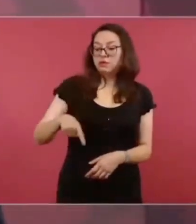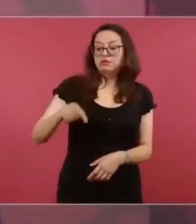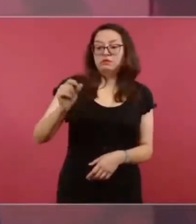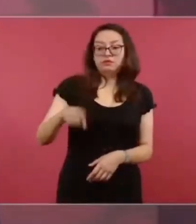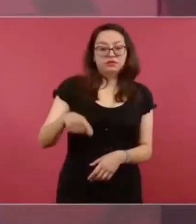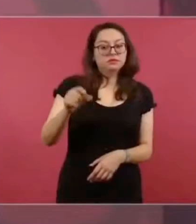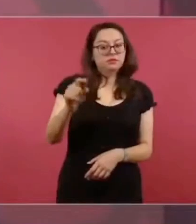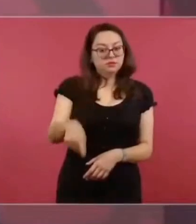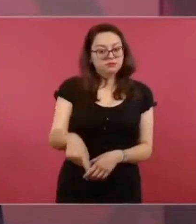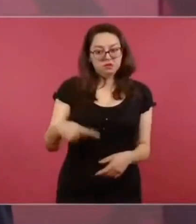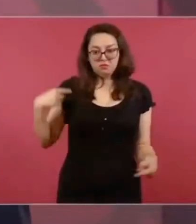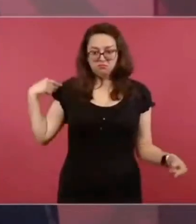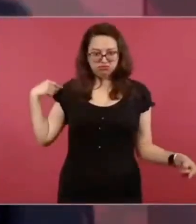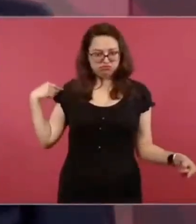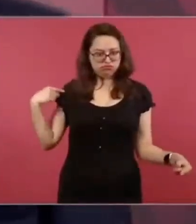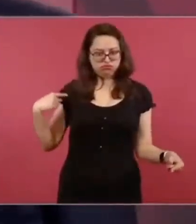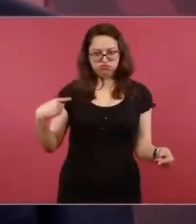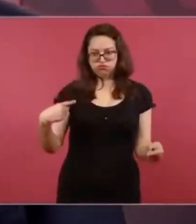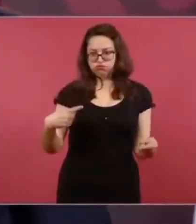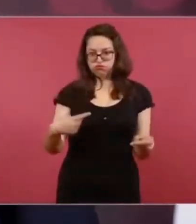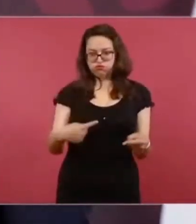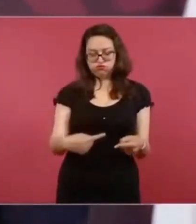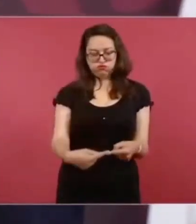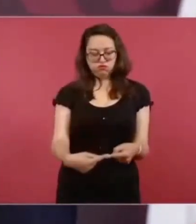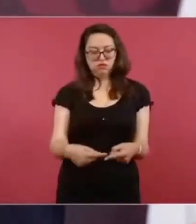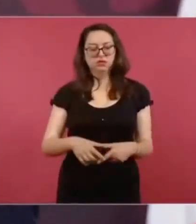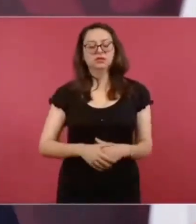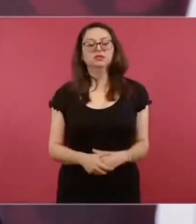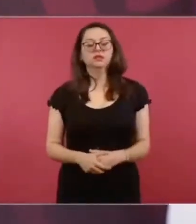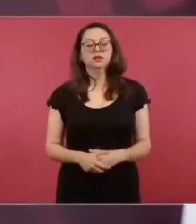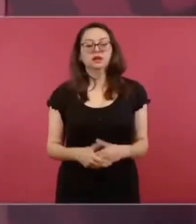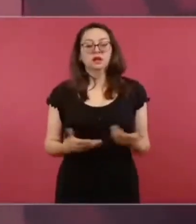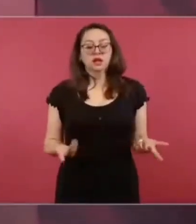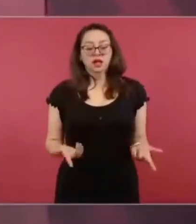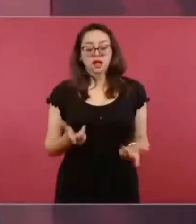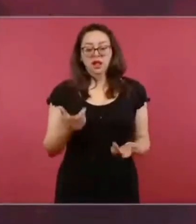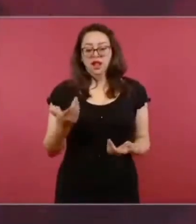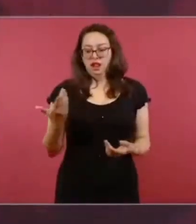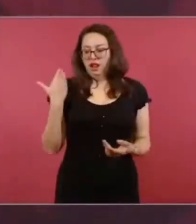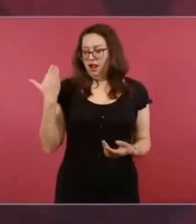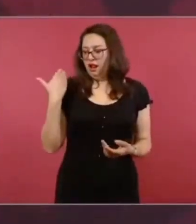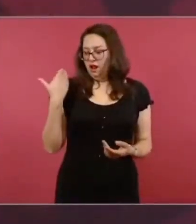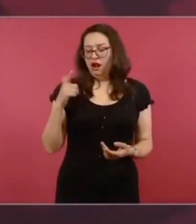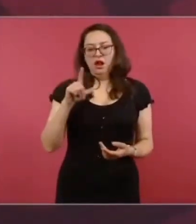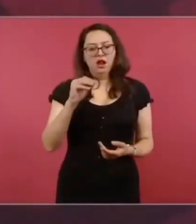cuando el finado López Portillo fue candidato,